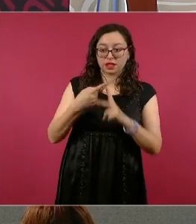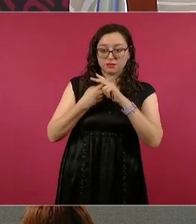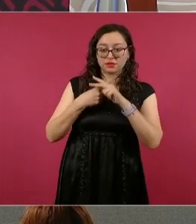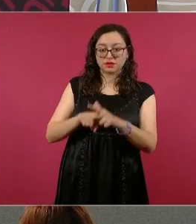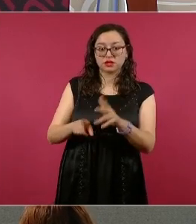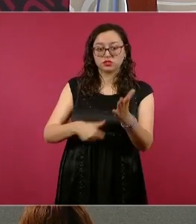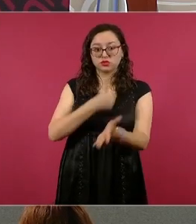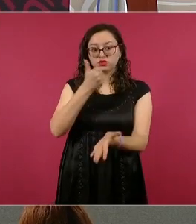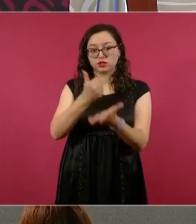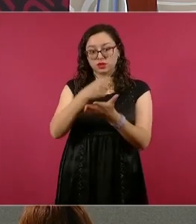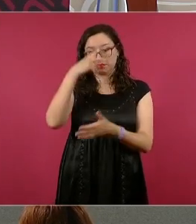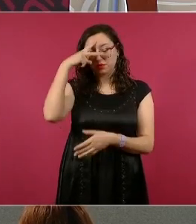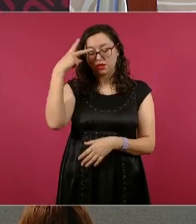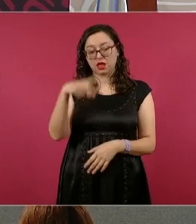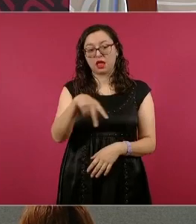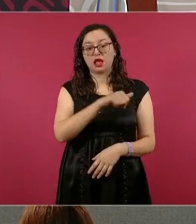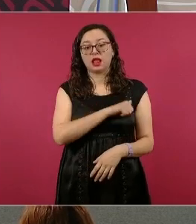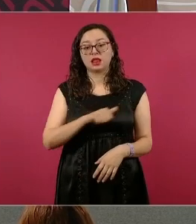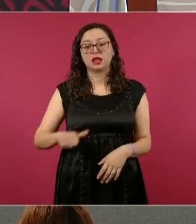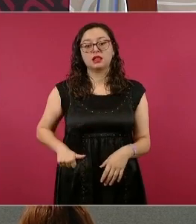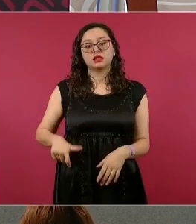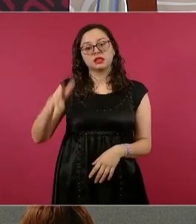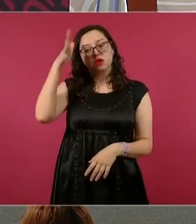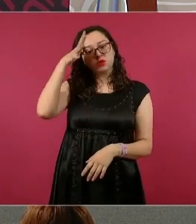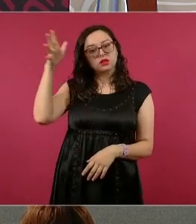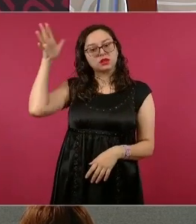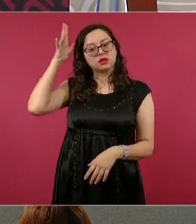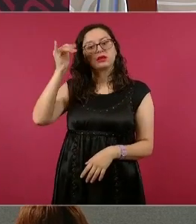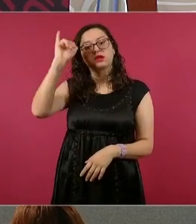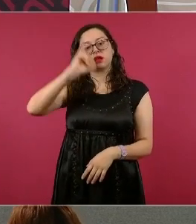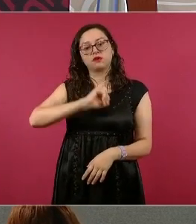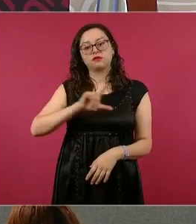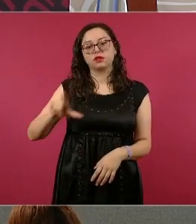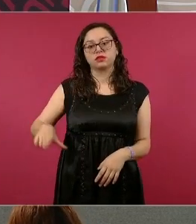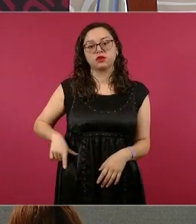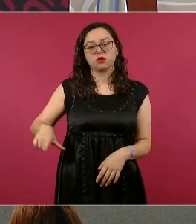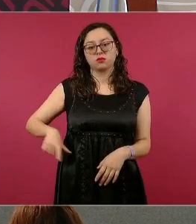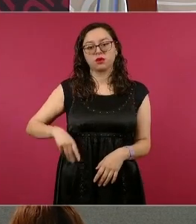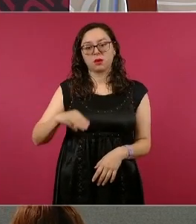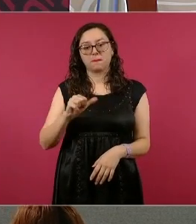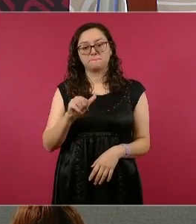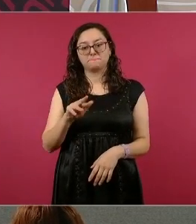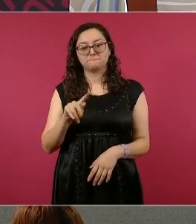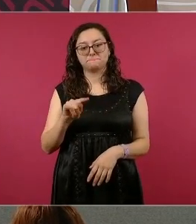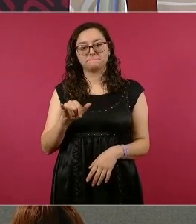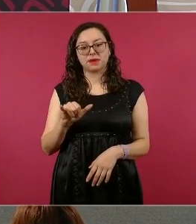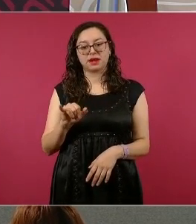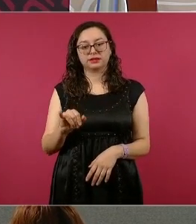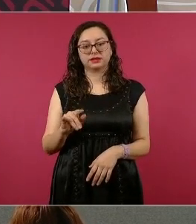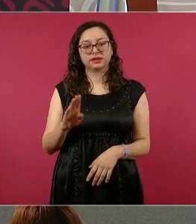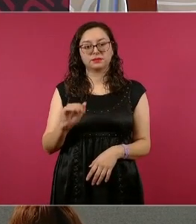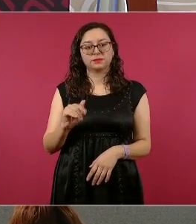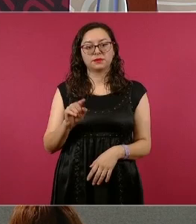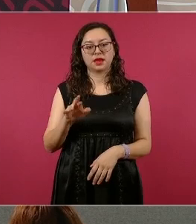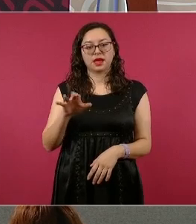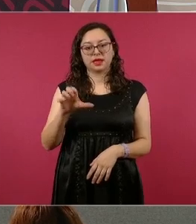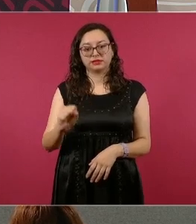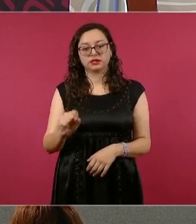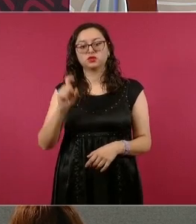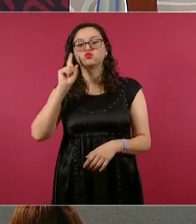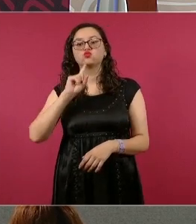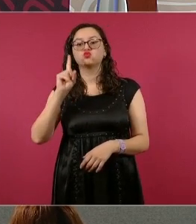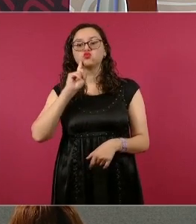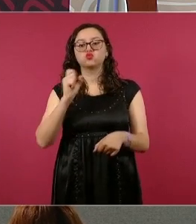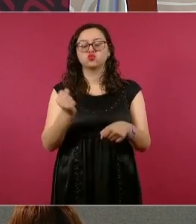en la Alcaldía Cuauhtémoc, con el jefe de gobierno Martí Batres, está el comisionado presidencial, la doctora Célida Duque Molina, el coordinador de IMSS